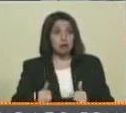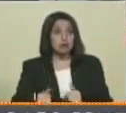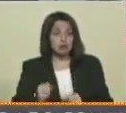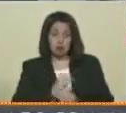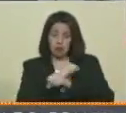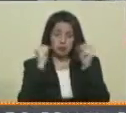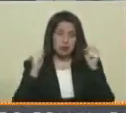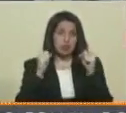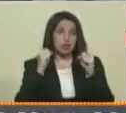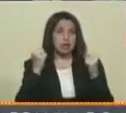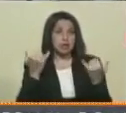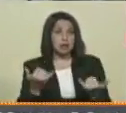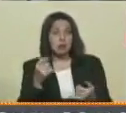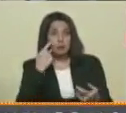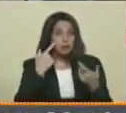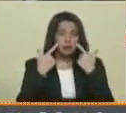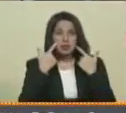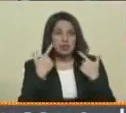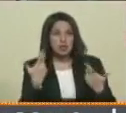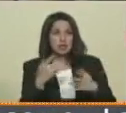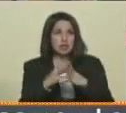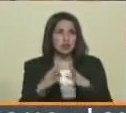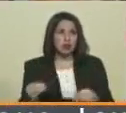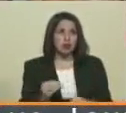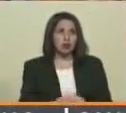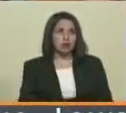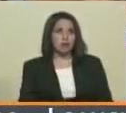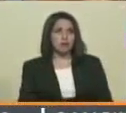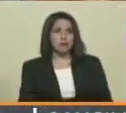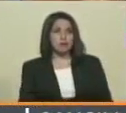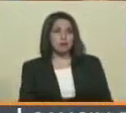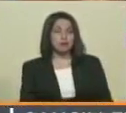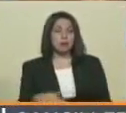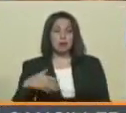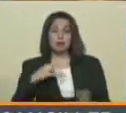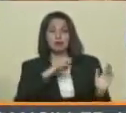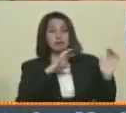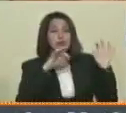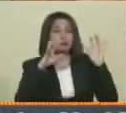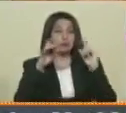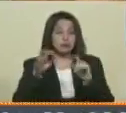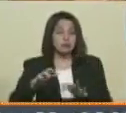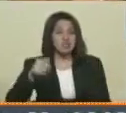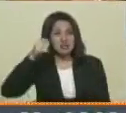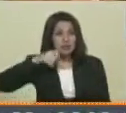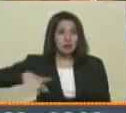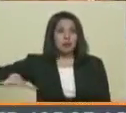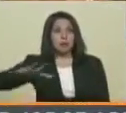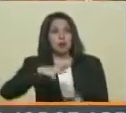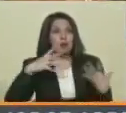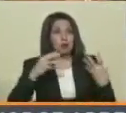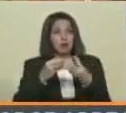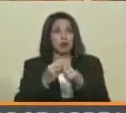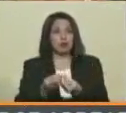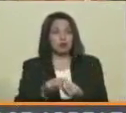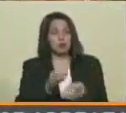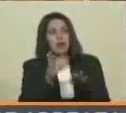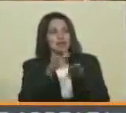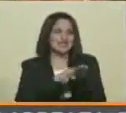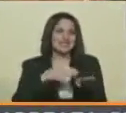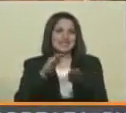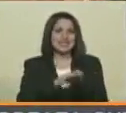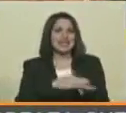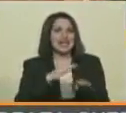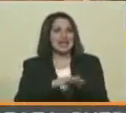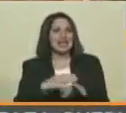tempranito también levantaditos ahí pendientes de todo. Hemos venido con gran cantidad de pueblo a votar, manifestaciones de cariño,